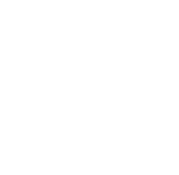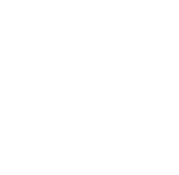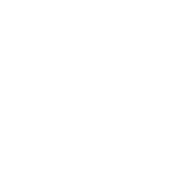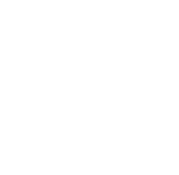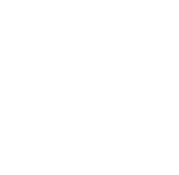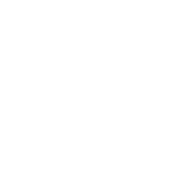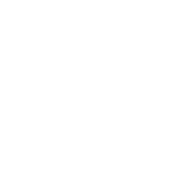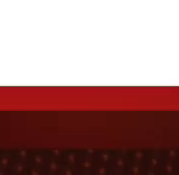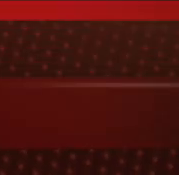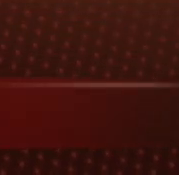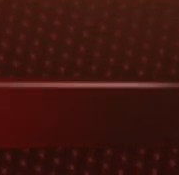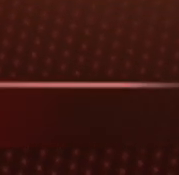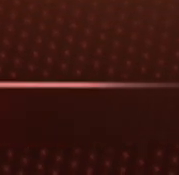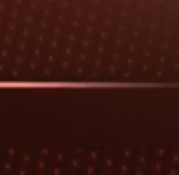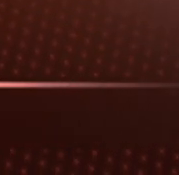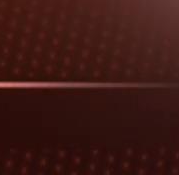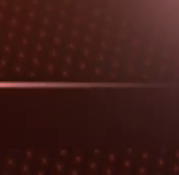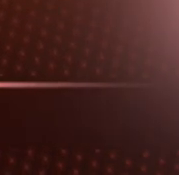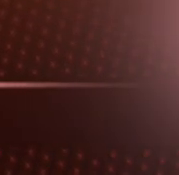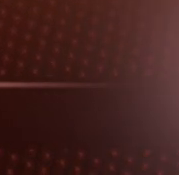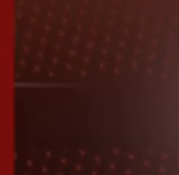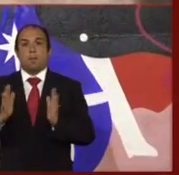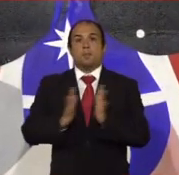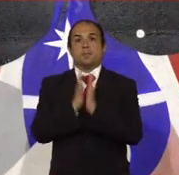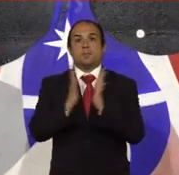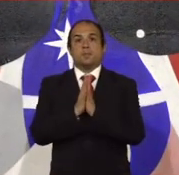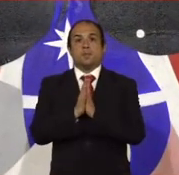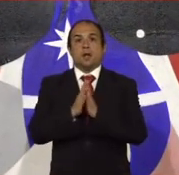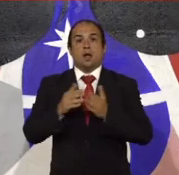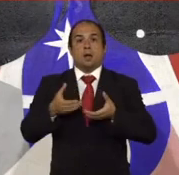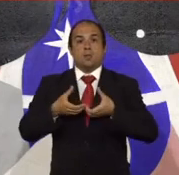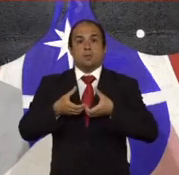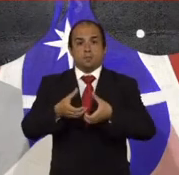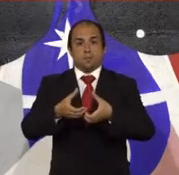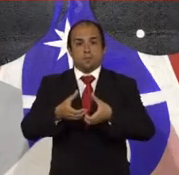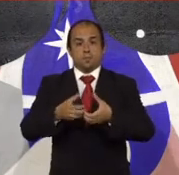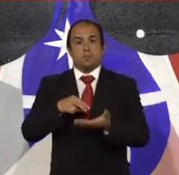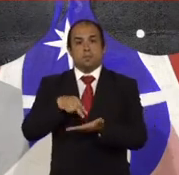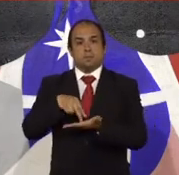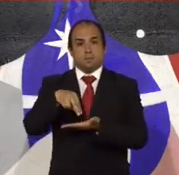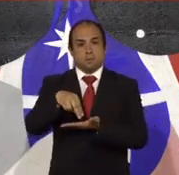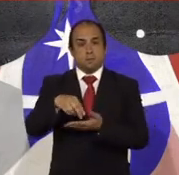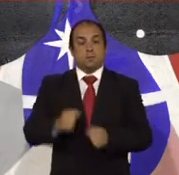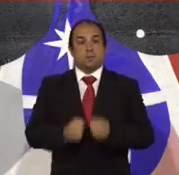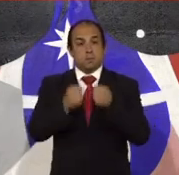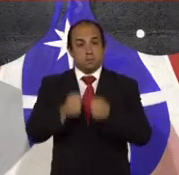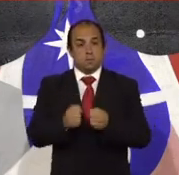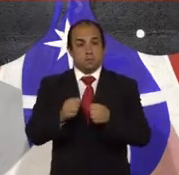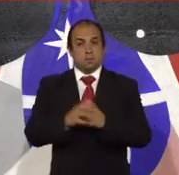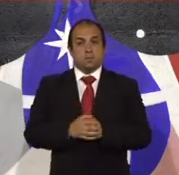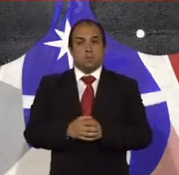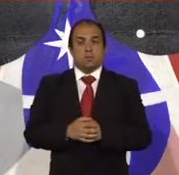Gobierno de la Ciudad de México. Una intervención de Sendero Seguro en una zona que